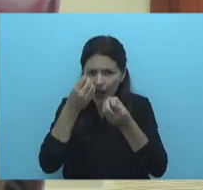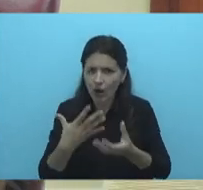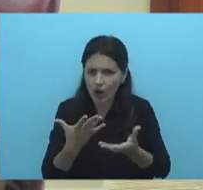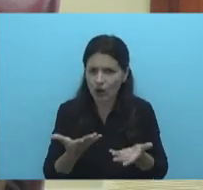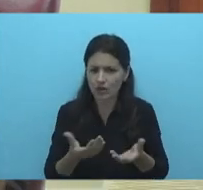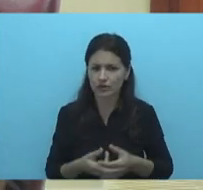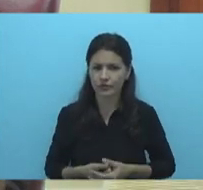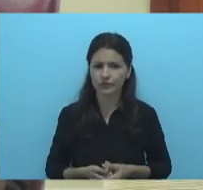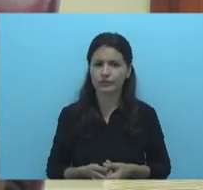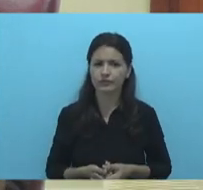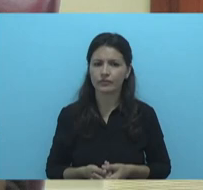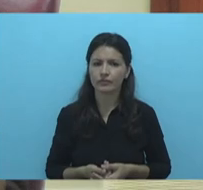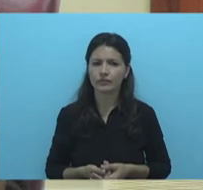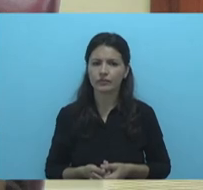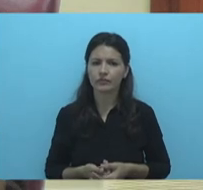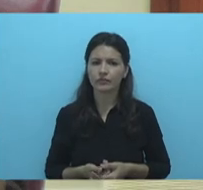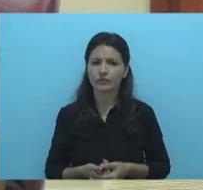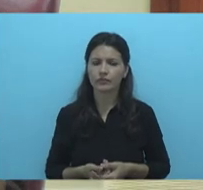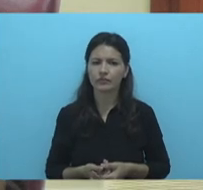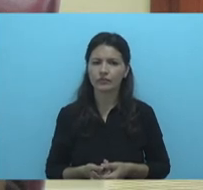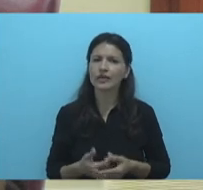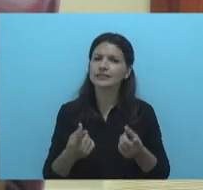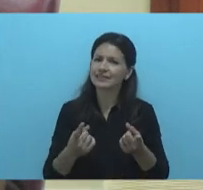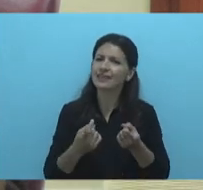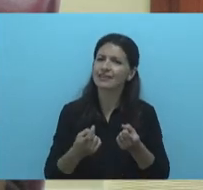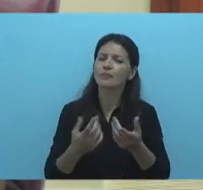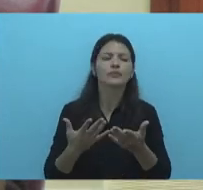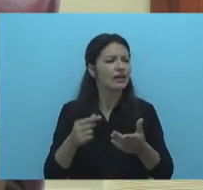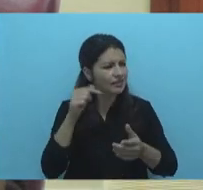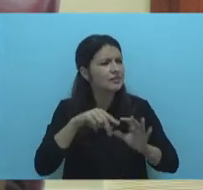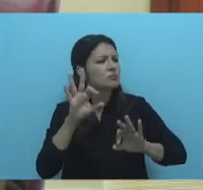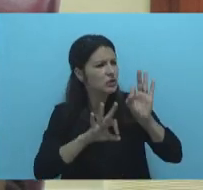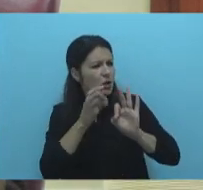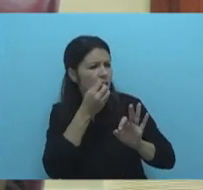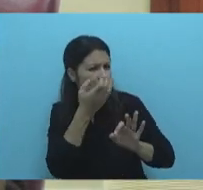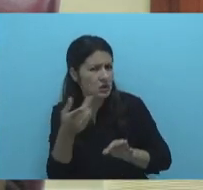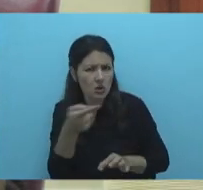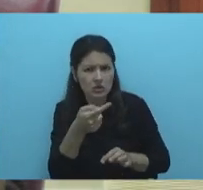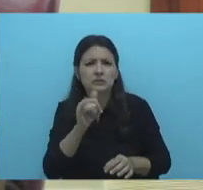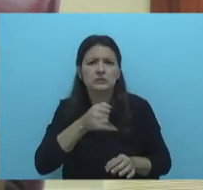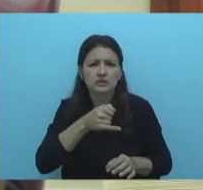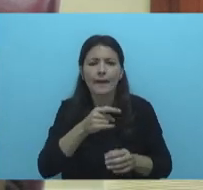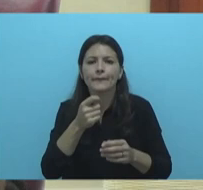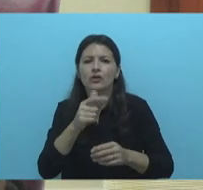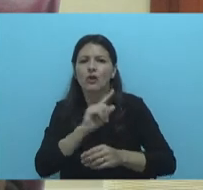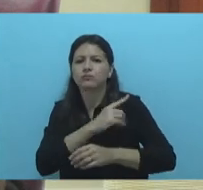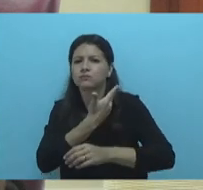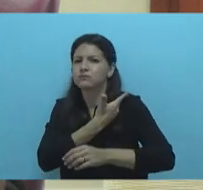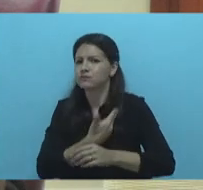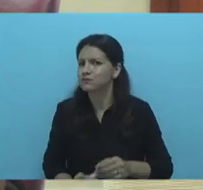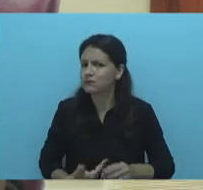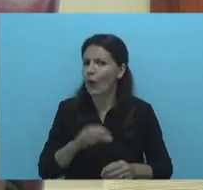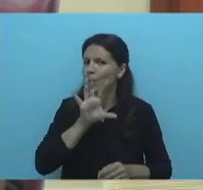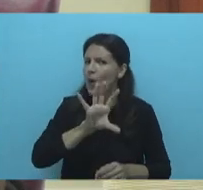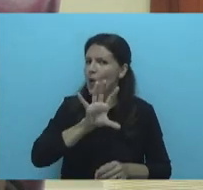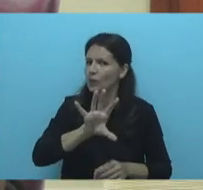muy importante el repudio, pero también es muy importante que el Estado provincial, tomando en